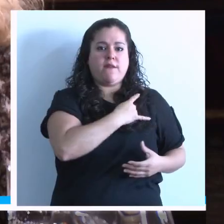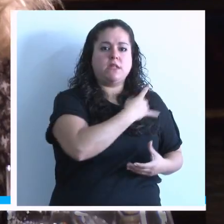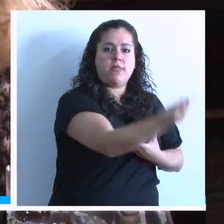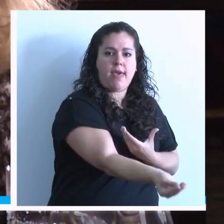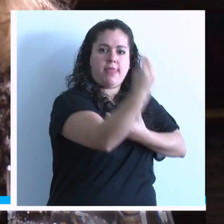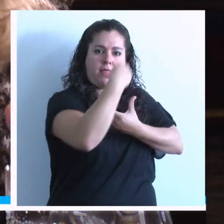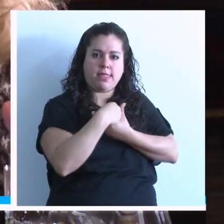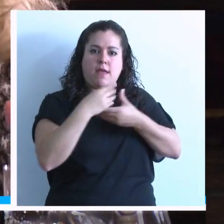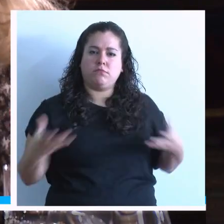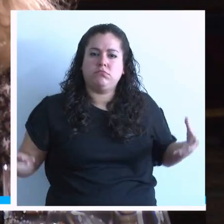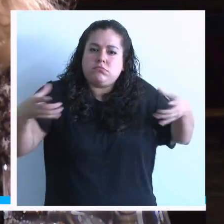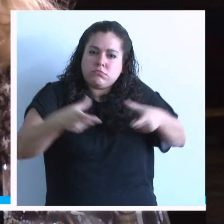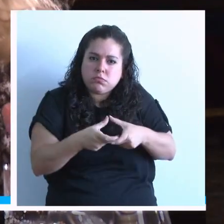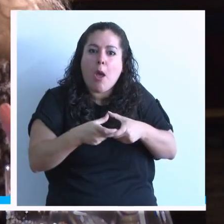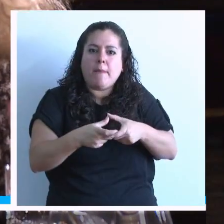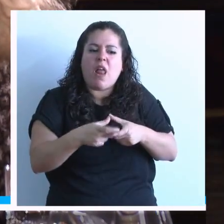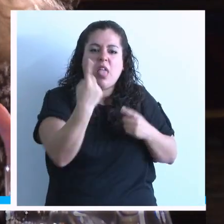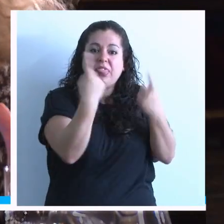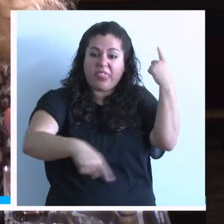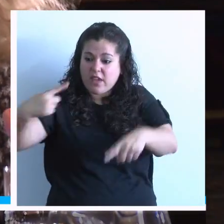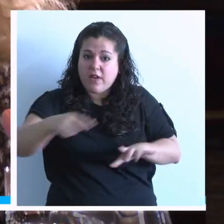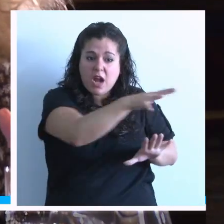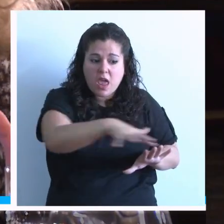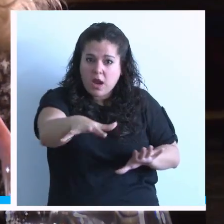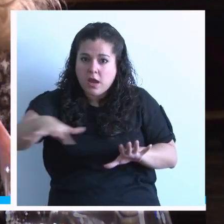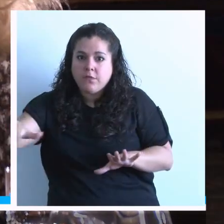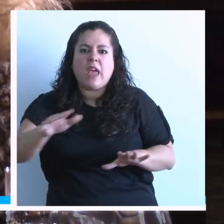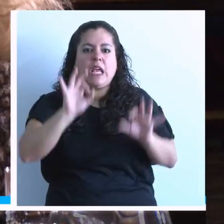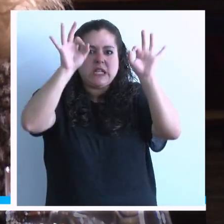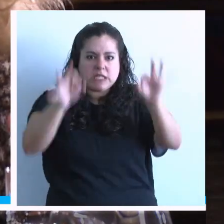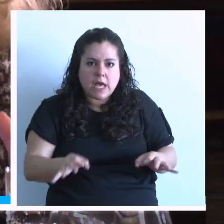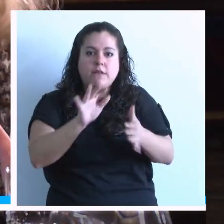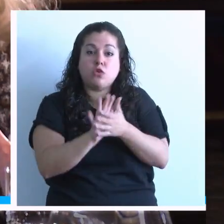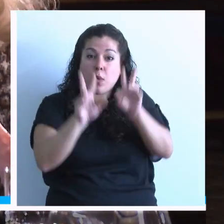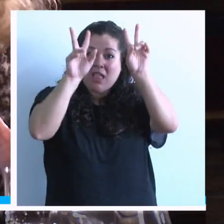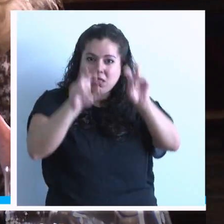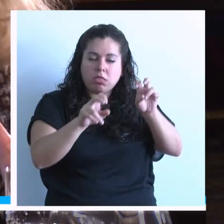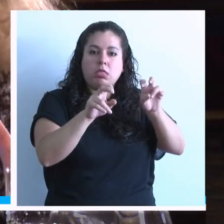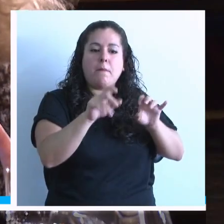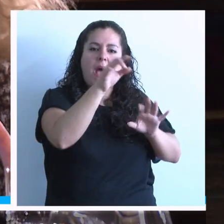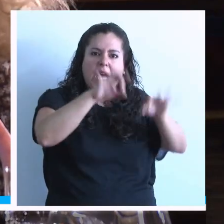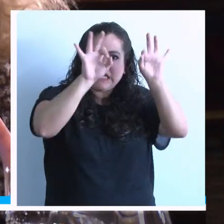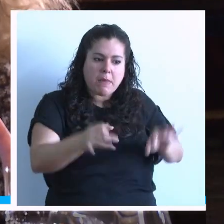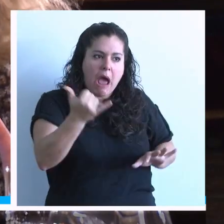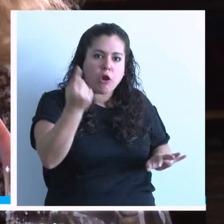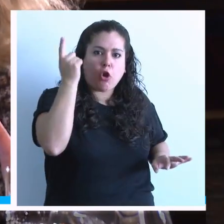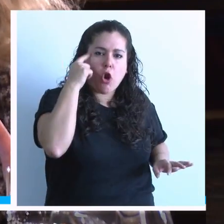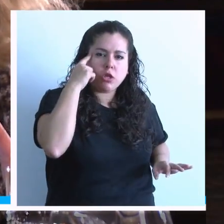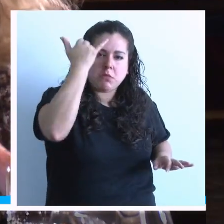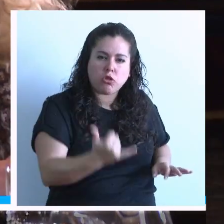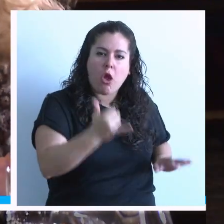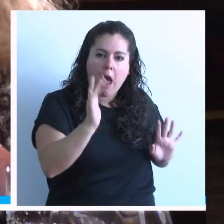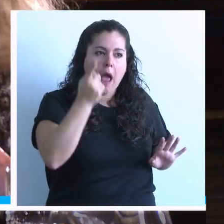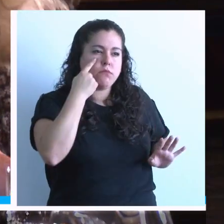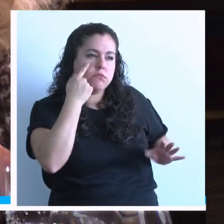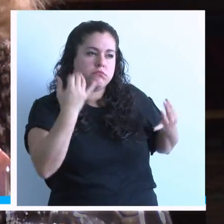en su conjunto los diferentes sectores de la sociedad que están implicados y que pueden agregar conocimiento,